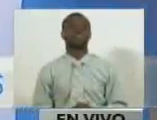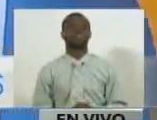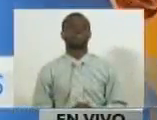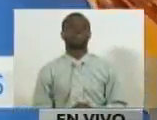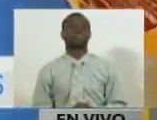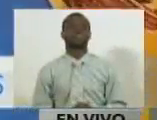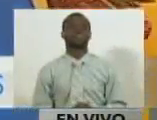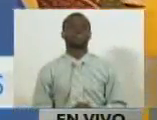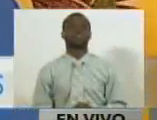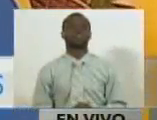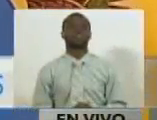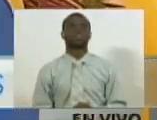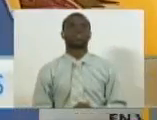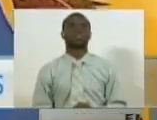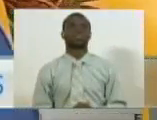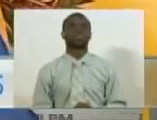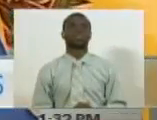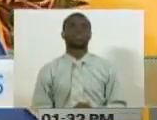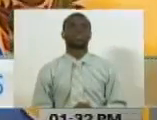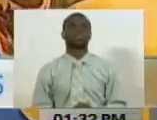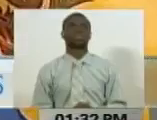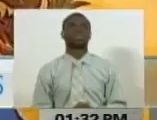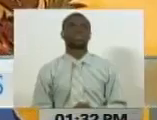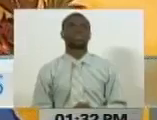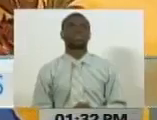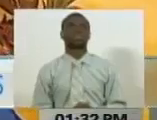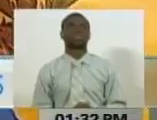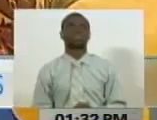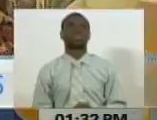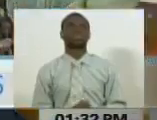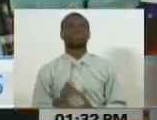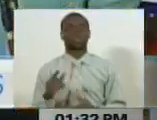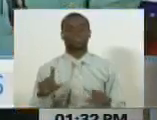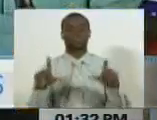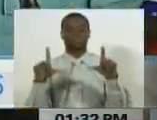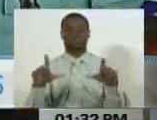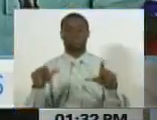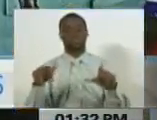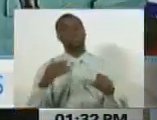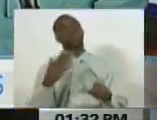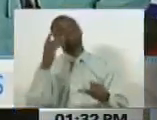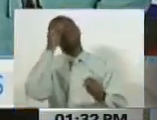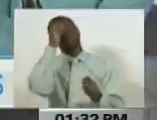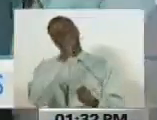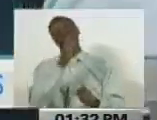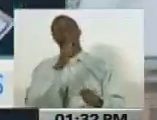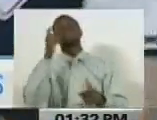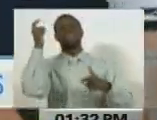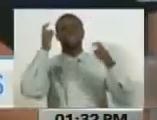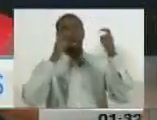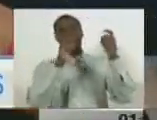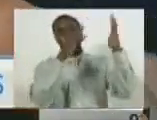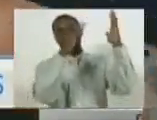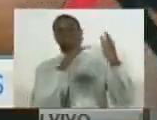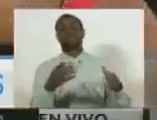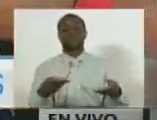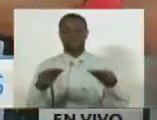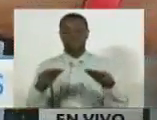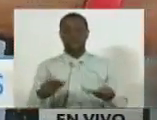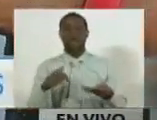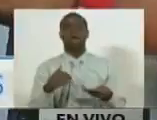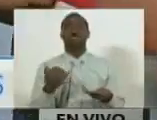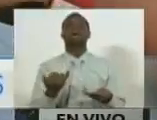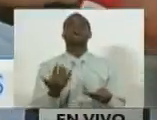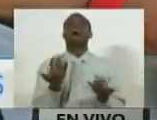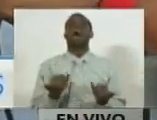Este título va a ser honor a nuestro comandante eterno Hugo Rafael Chávez Frías, que gracias a él hoy soy licenciado de